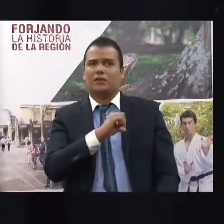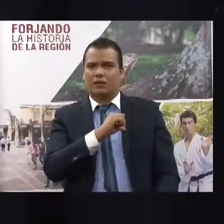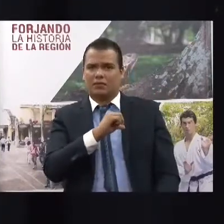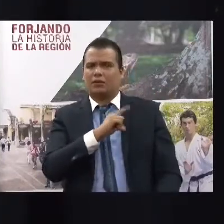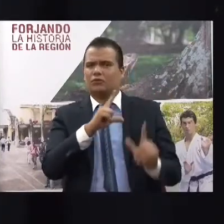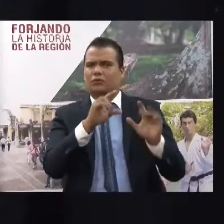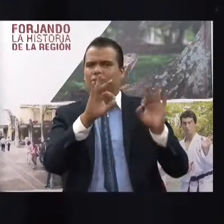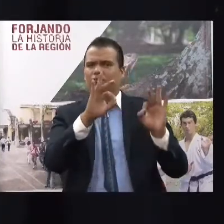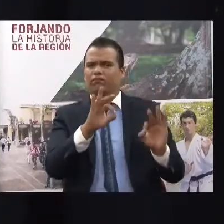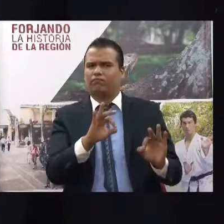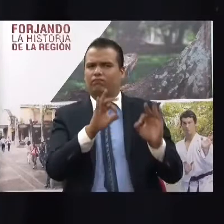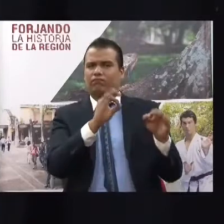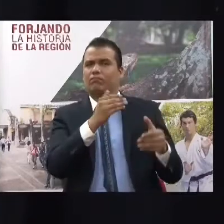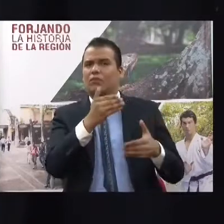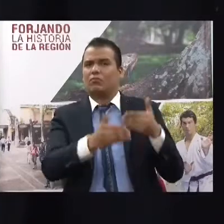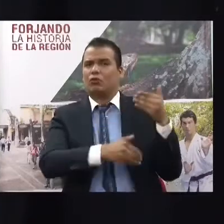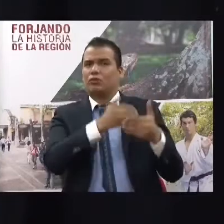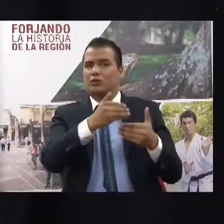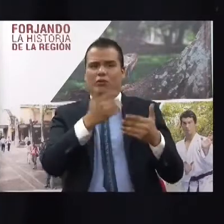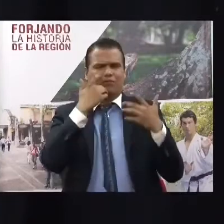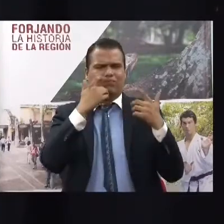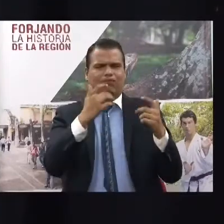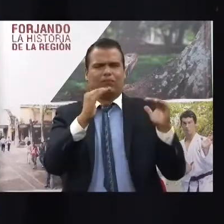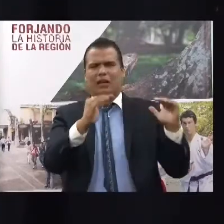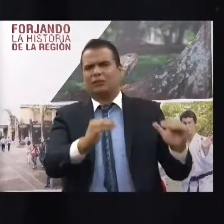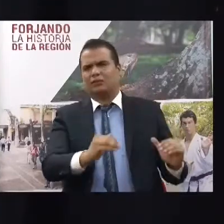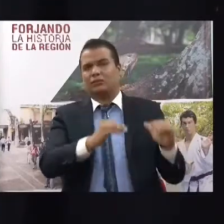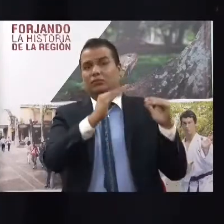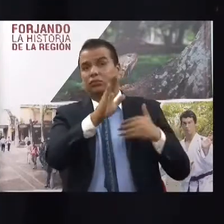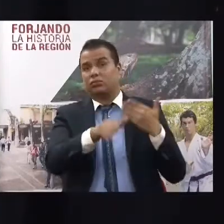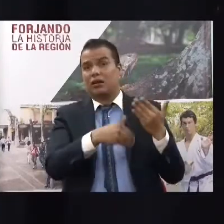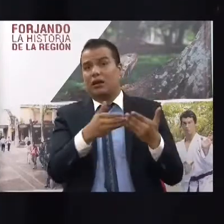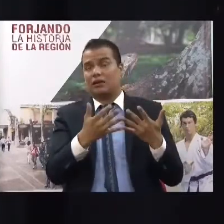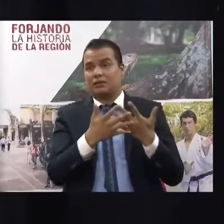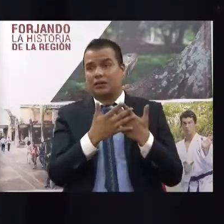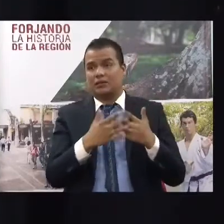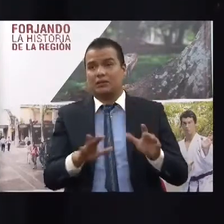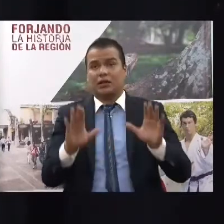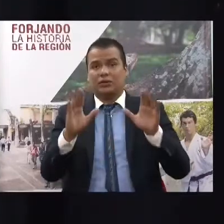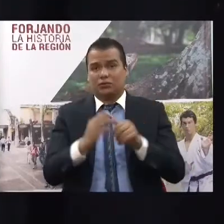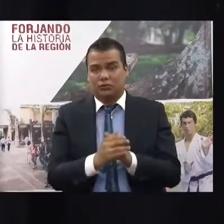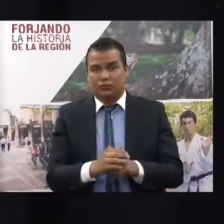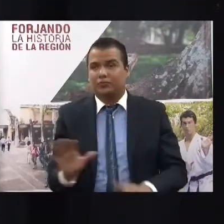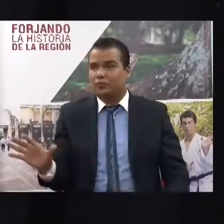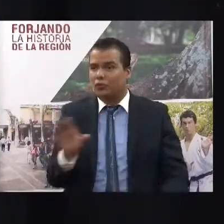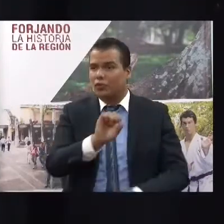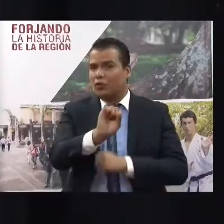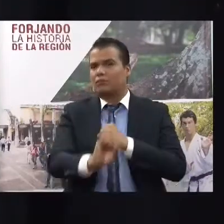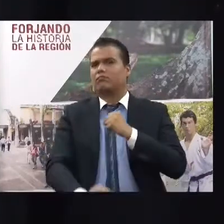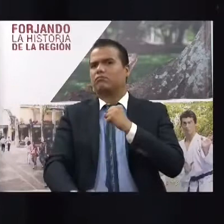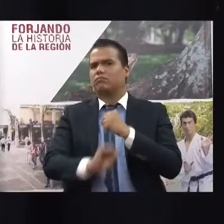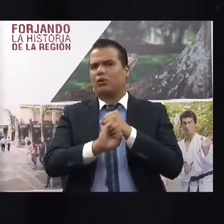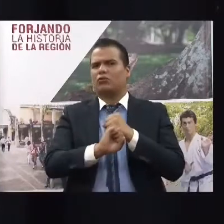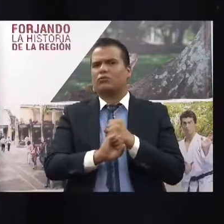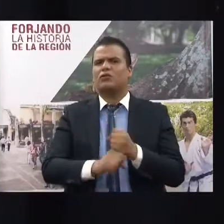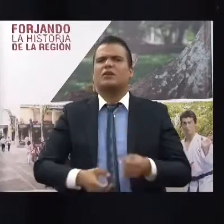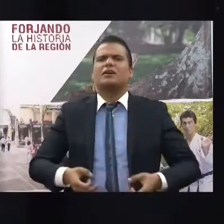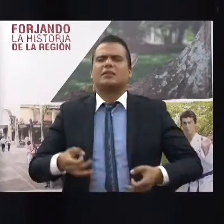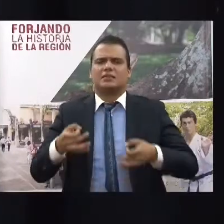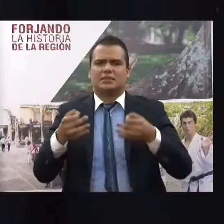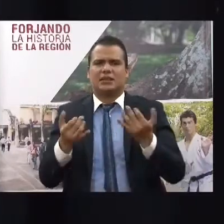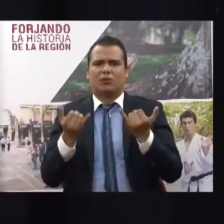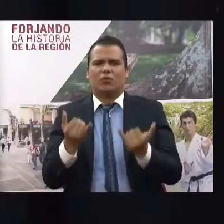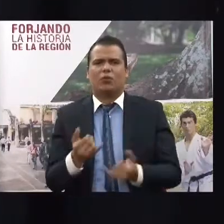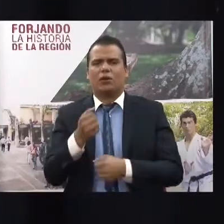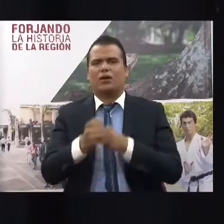en acreditación que existe en nuestro país y estoy seguro que con el concurso de todos lograremos a lo largo del